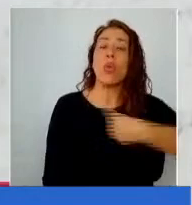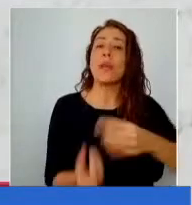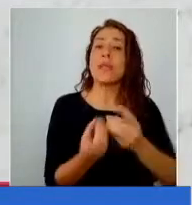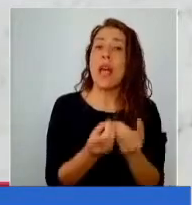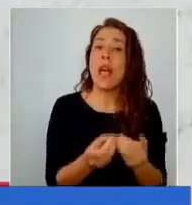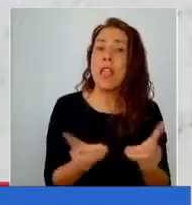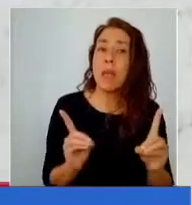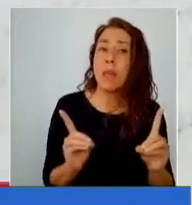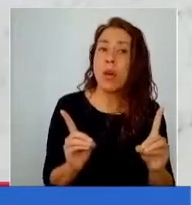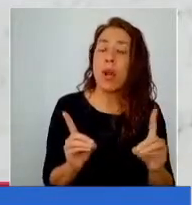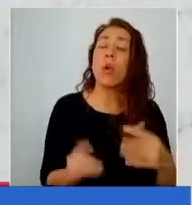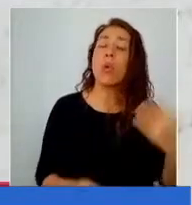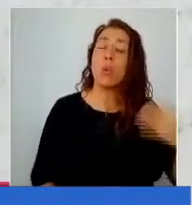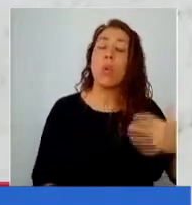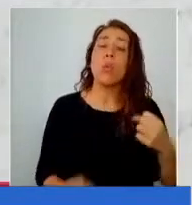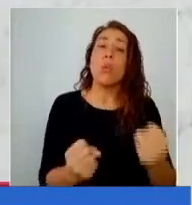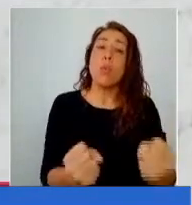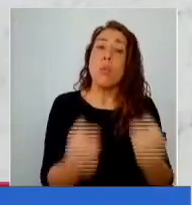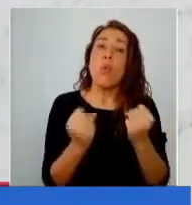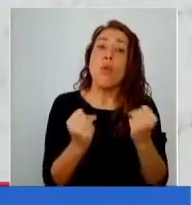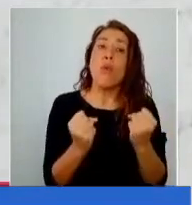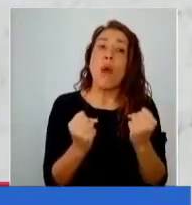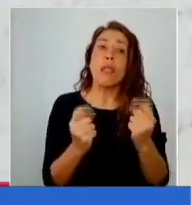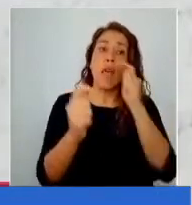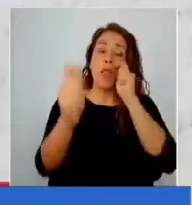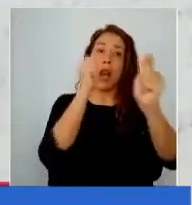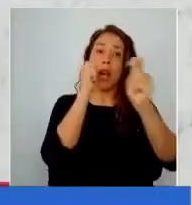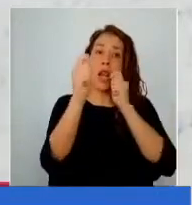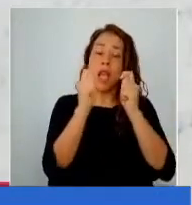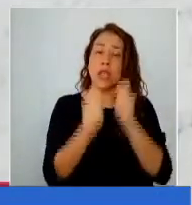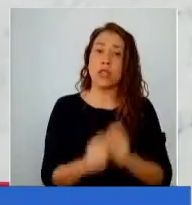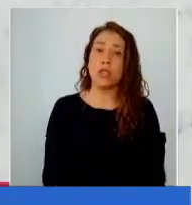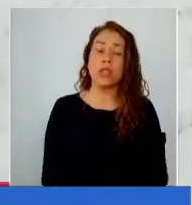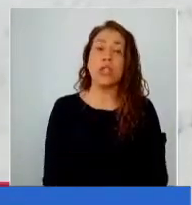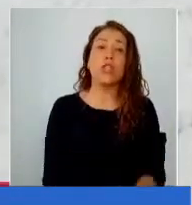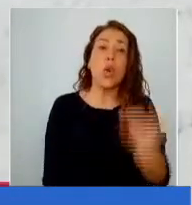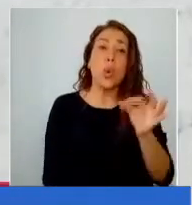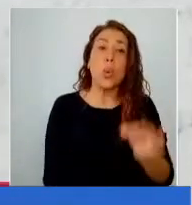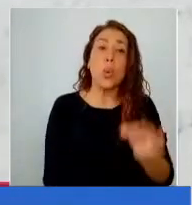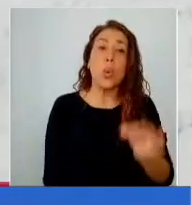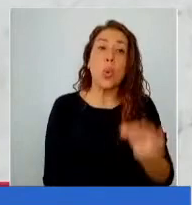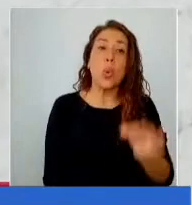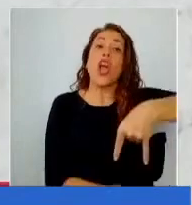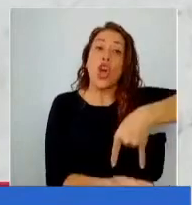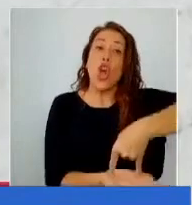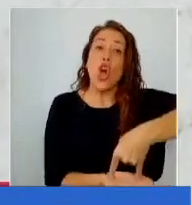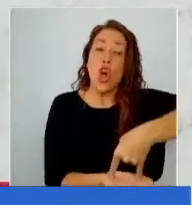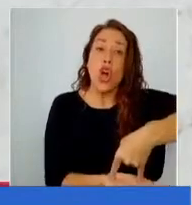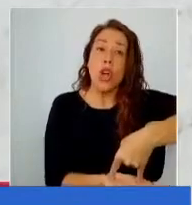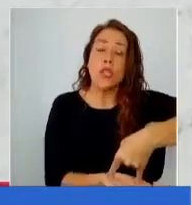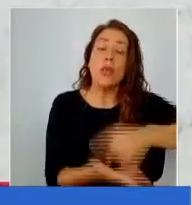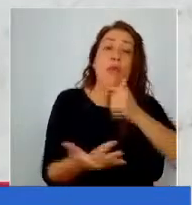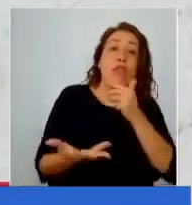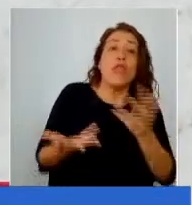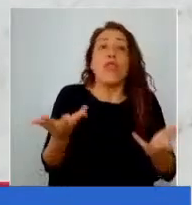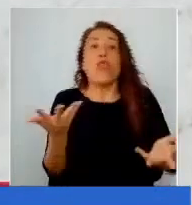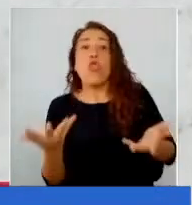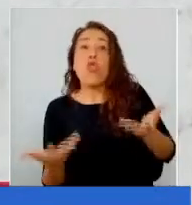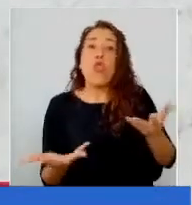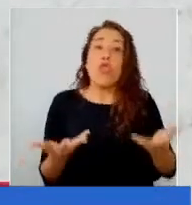seriamente amenazada estuvo ahí Entonces el congreso en una disyuntiva colosal